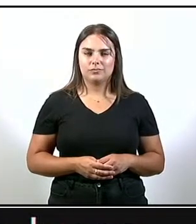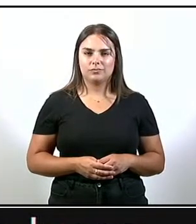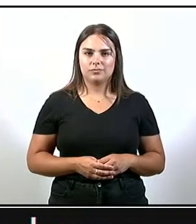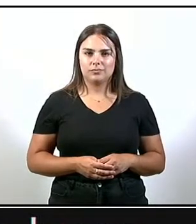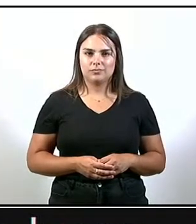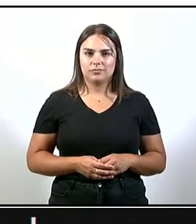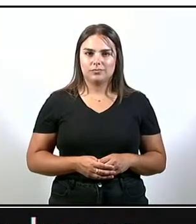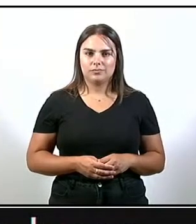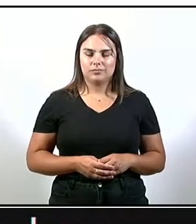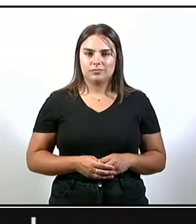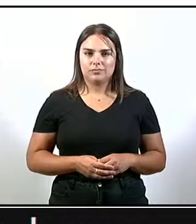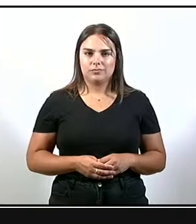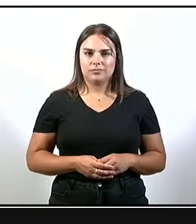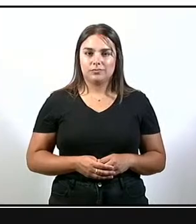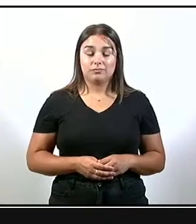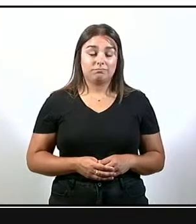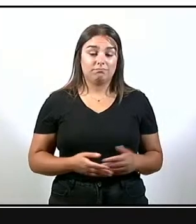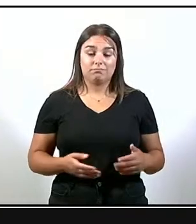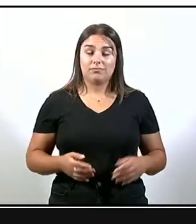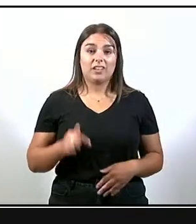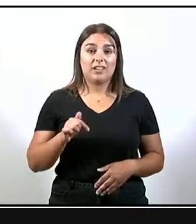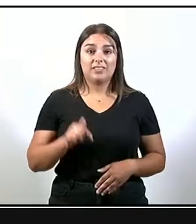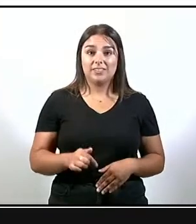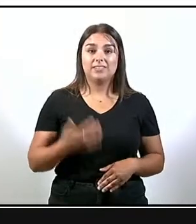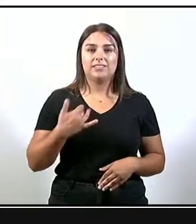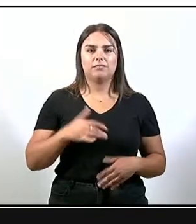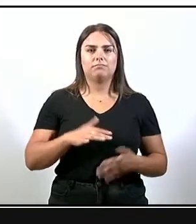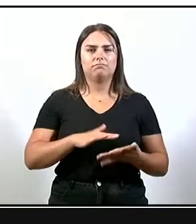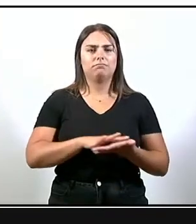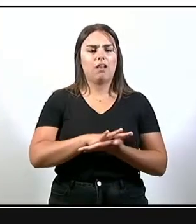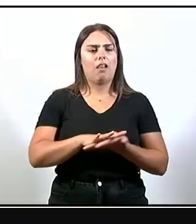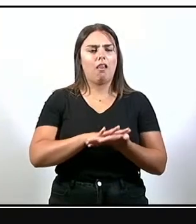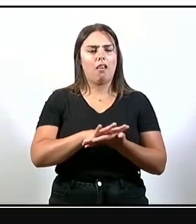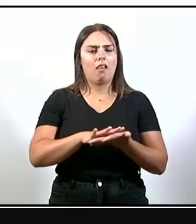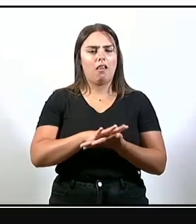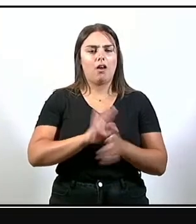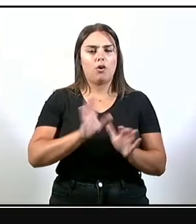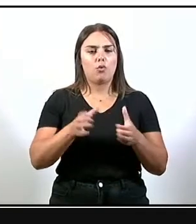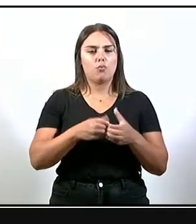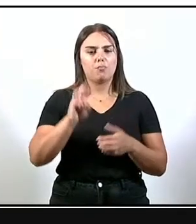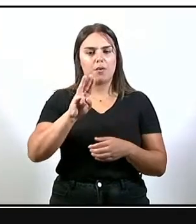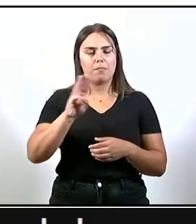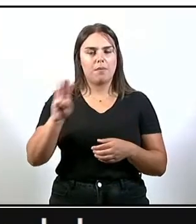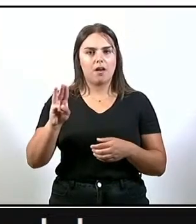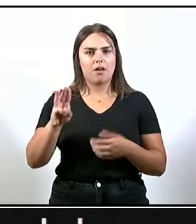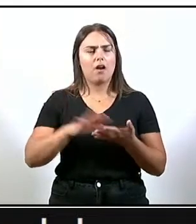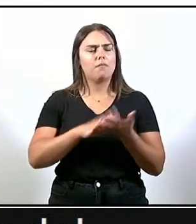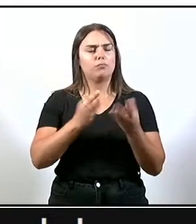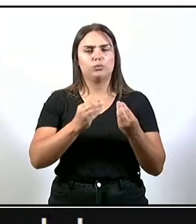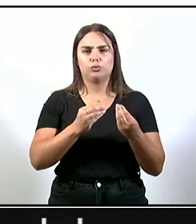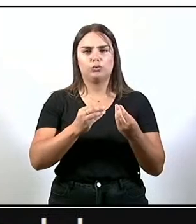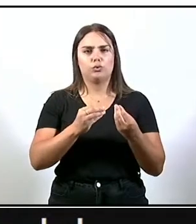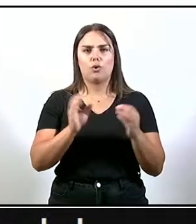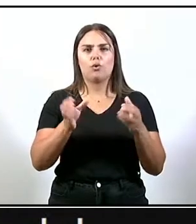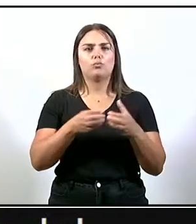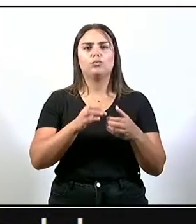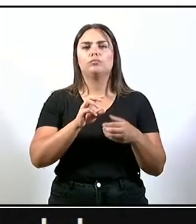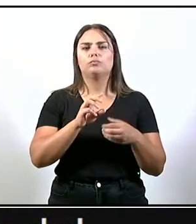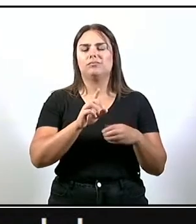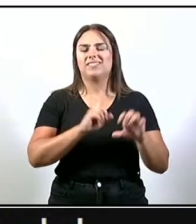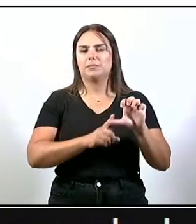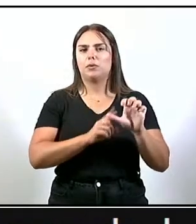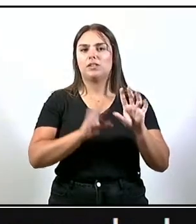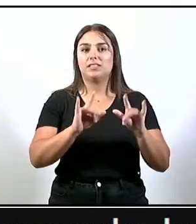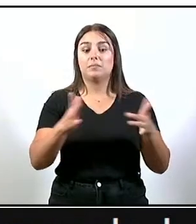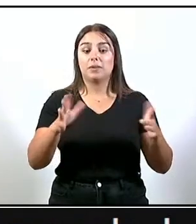Es decir, aquí se ha estado hablando por parte del Partido Popular mucho de Extremadura, pero cuando ha llegado el momento